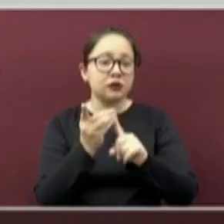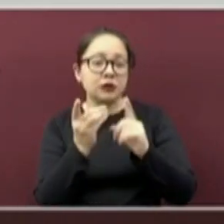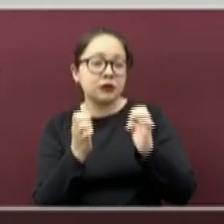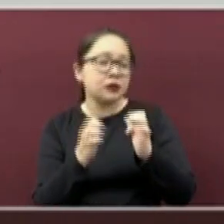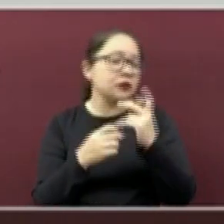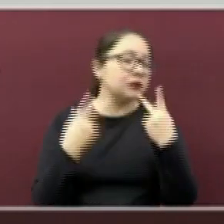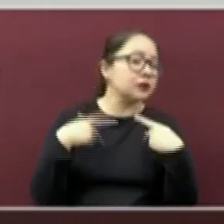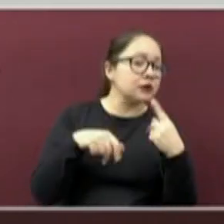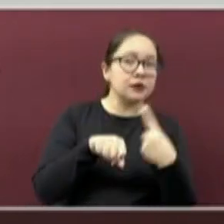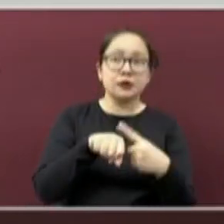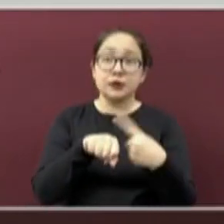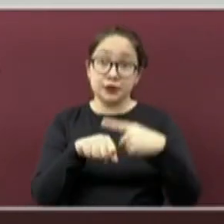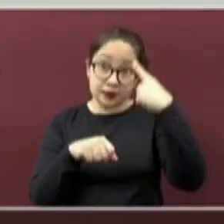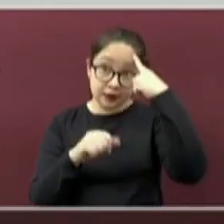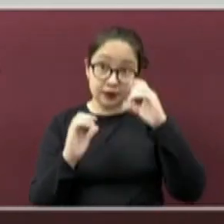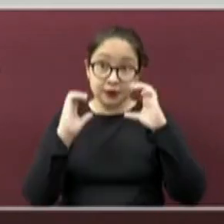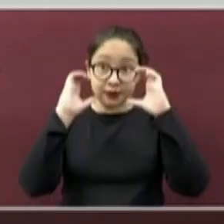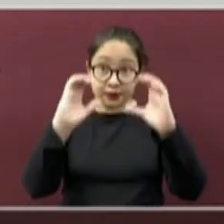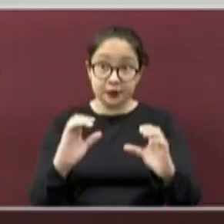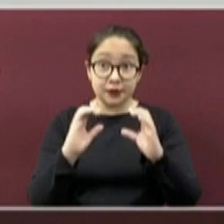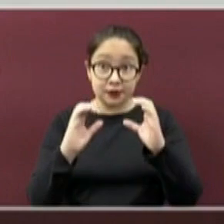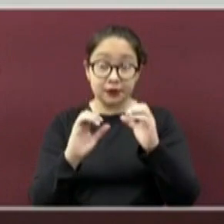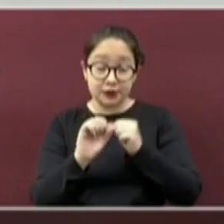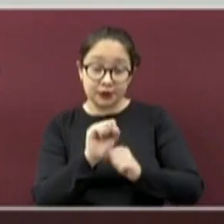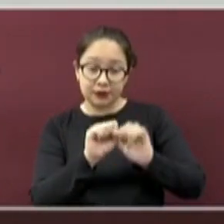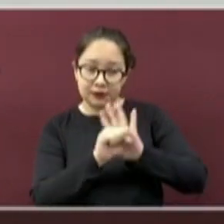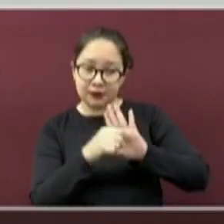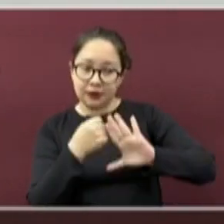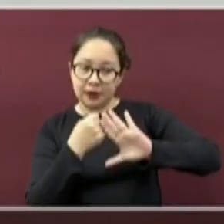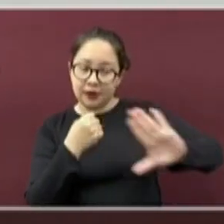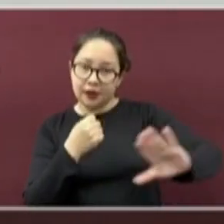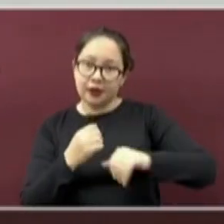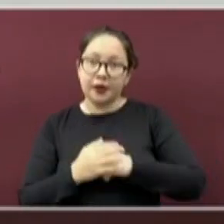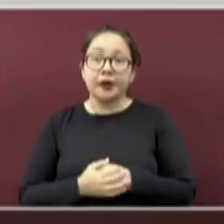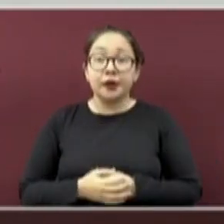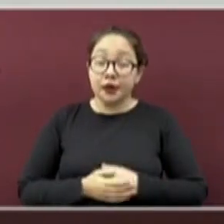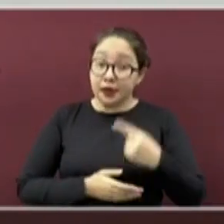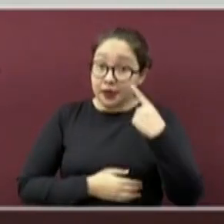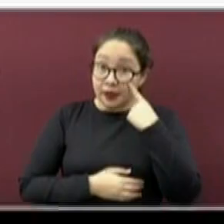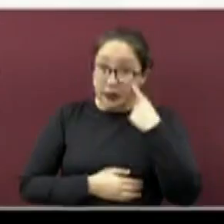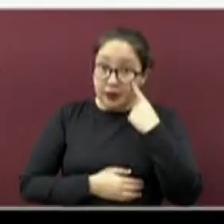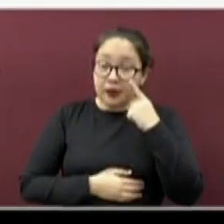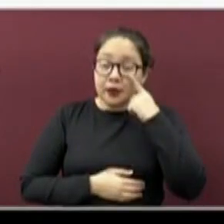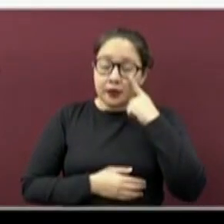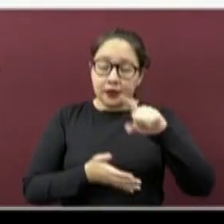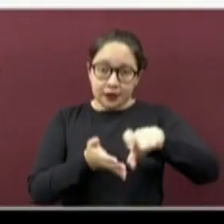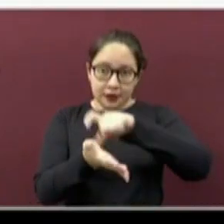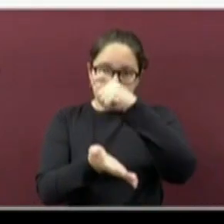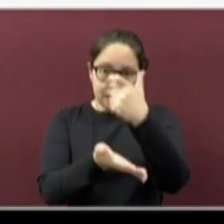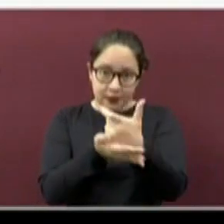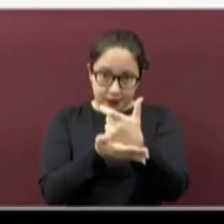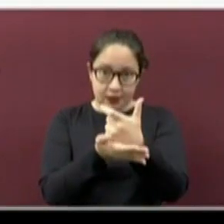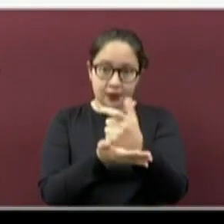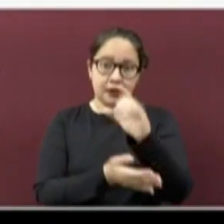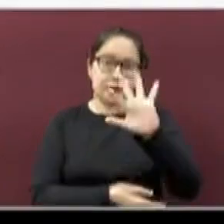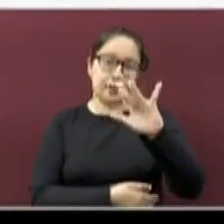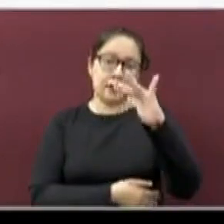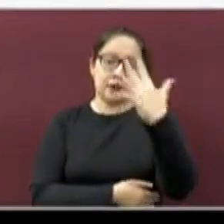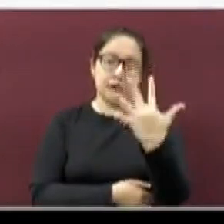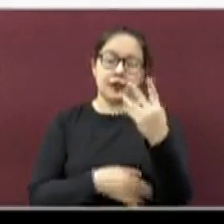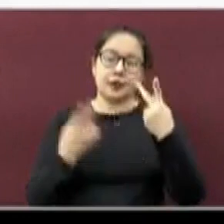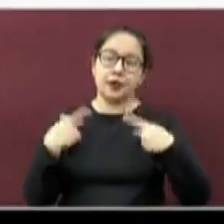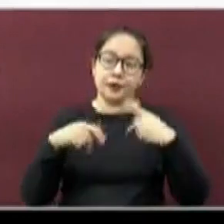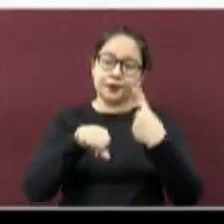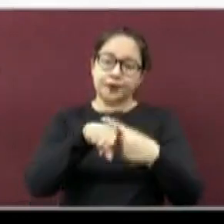tomen sus precauciones para no contraer la enfermedad. Fíjense, el municipio de Jalapa registra 55